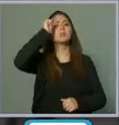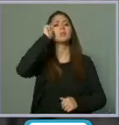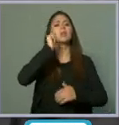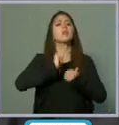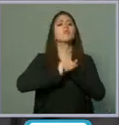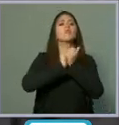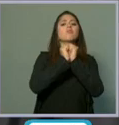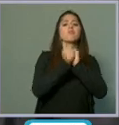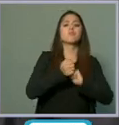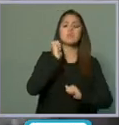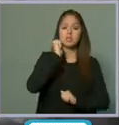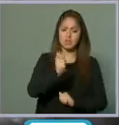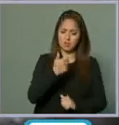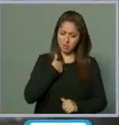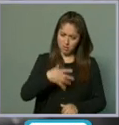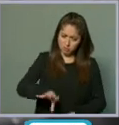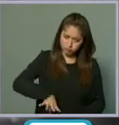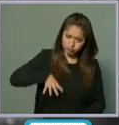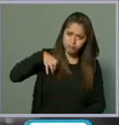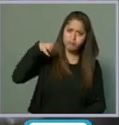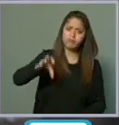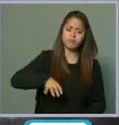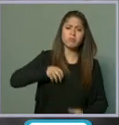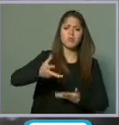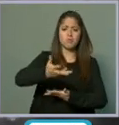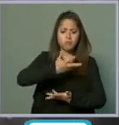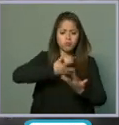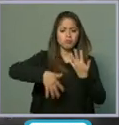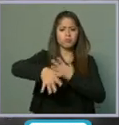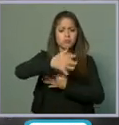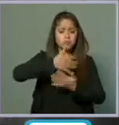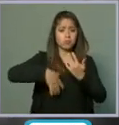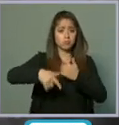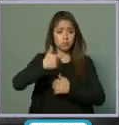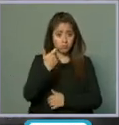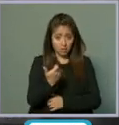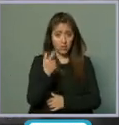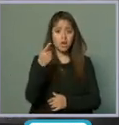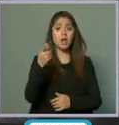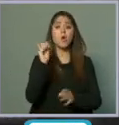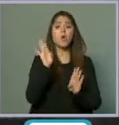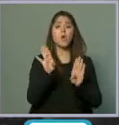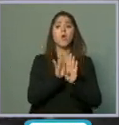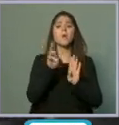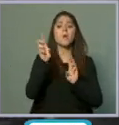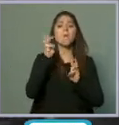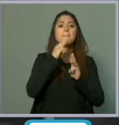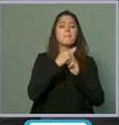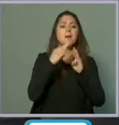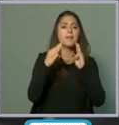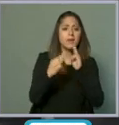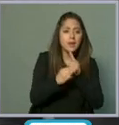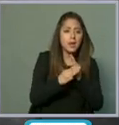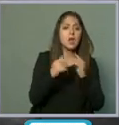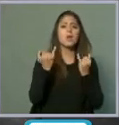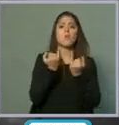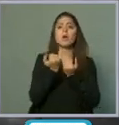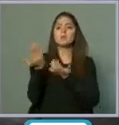levantarse obviamente por medios económicos. La calidad yo creo que ahí tiene mucho que ver, el